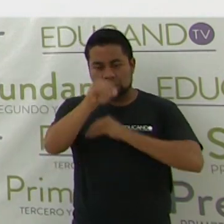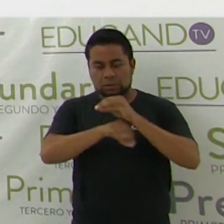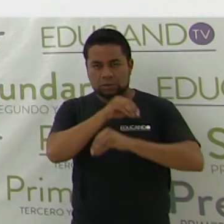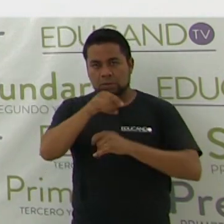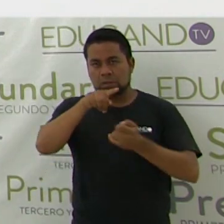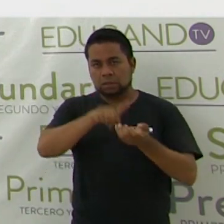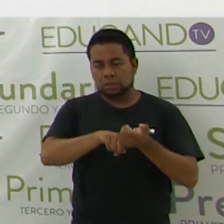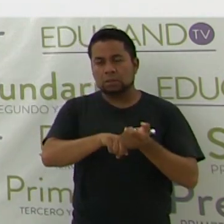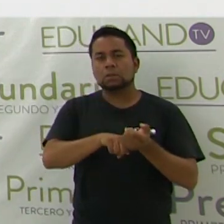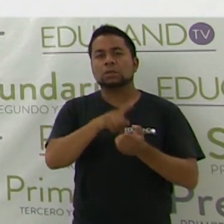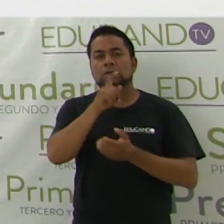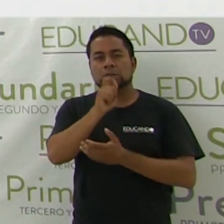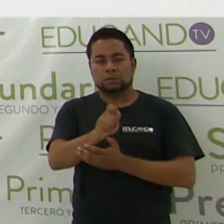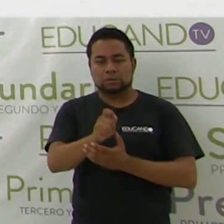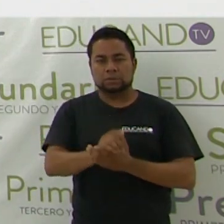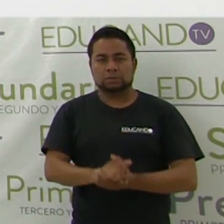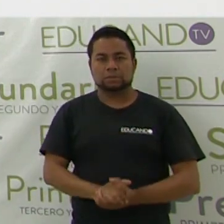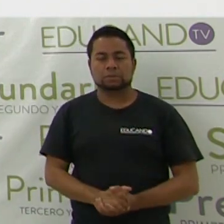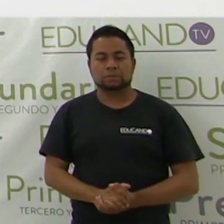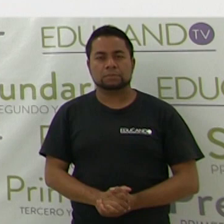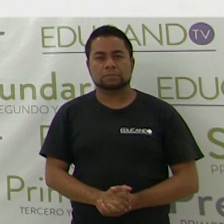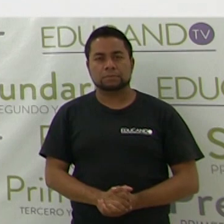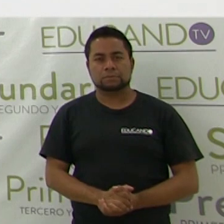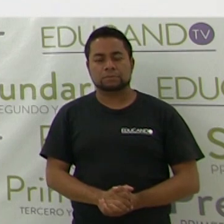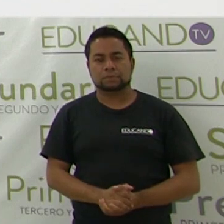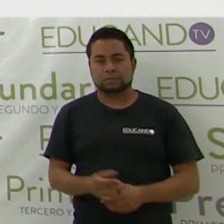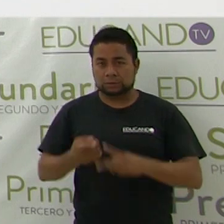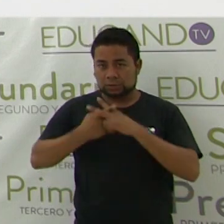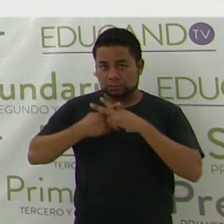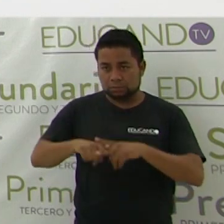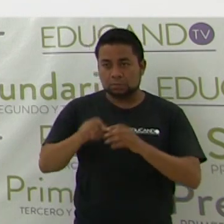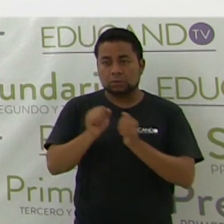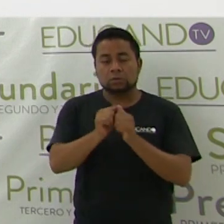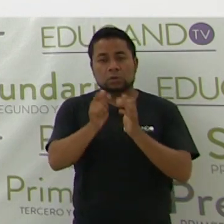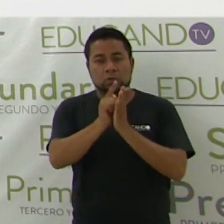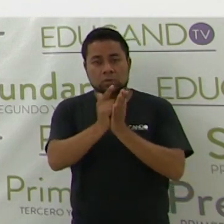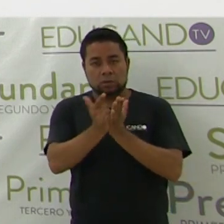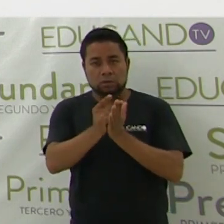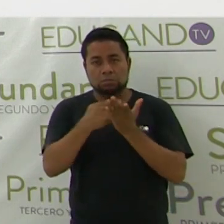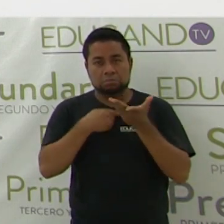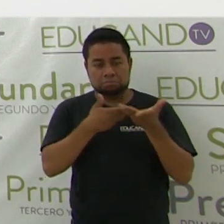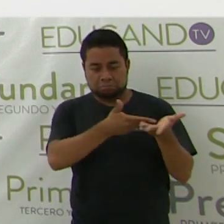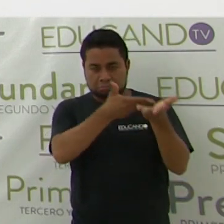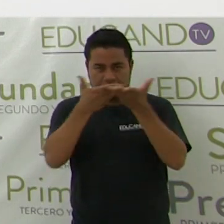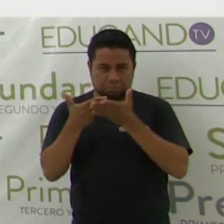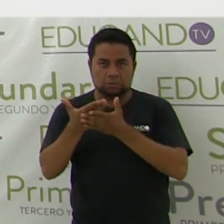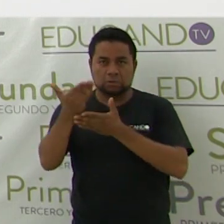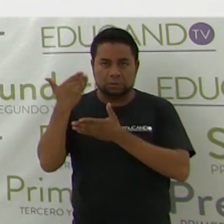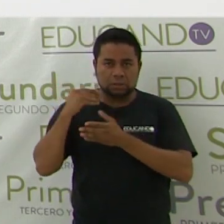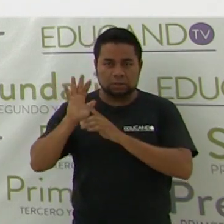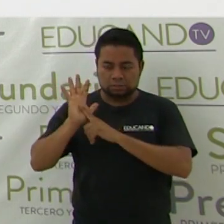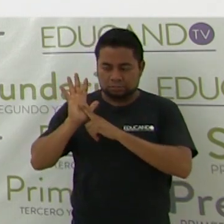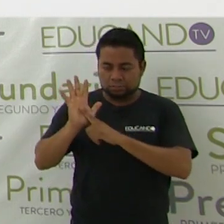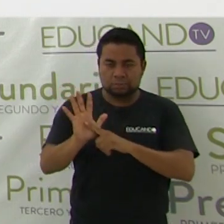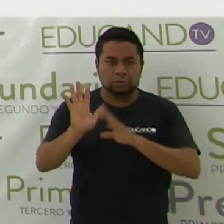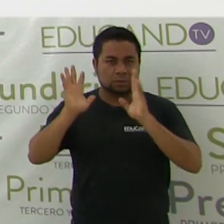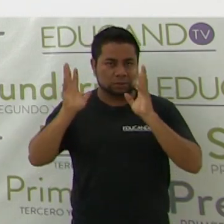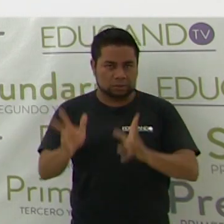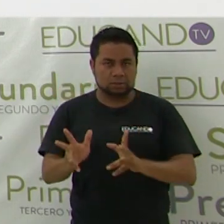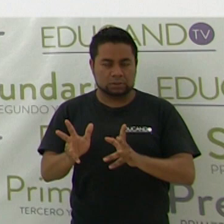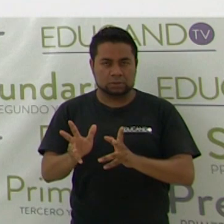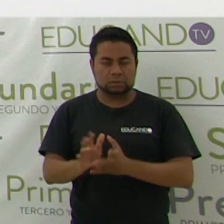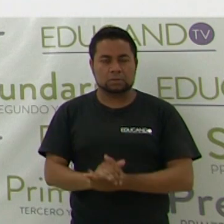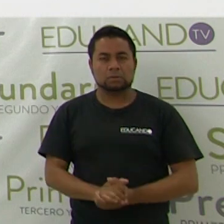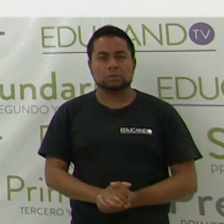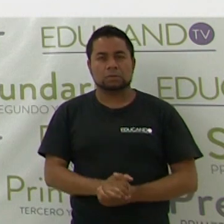escrito. Y vamos a empezar pues con este libro que les traje, que ya les había yo presentado.